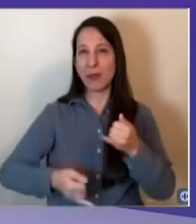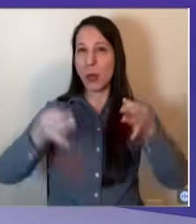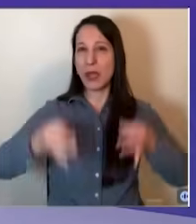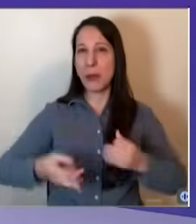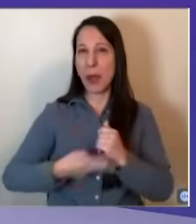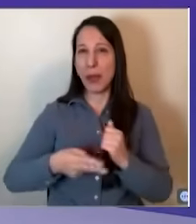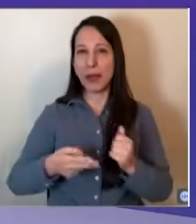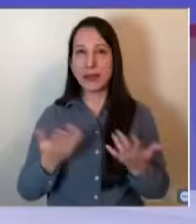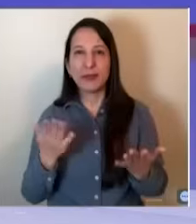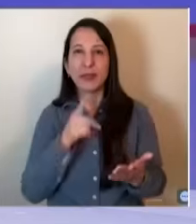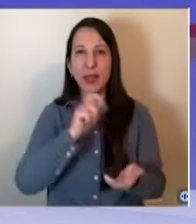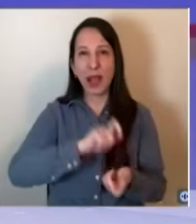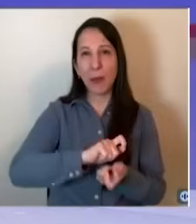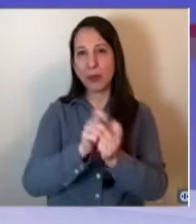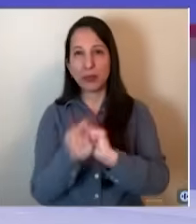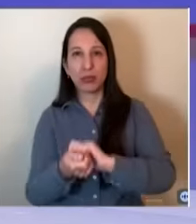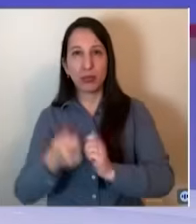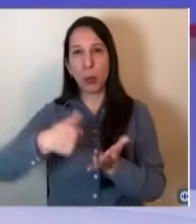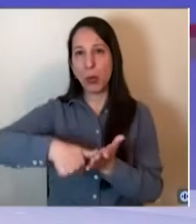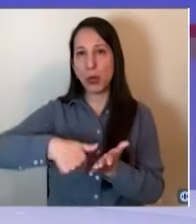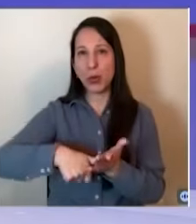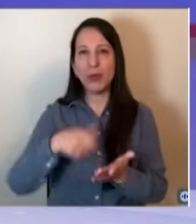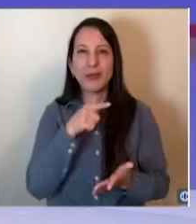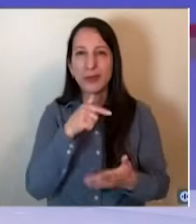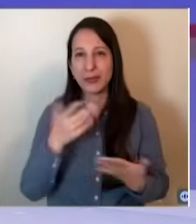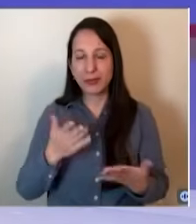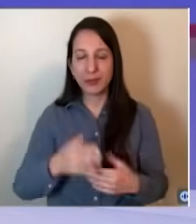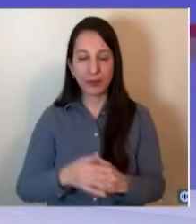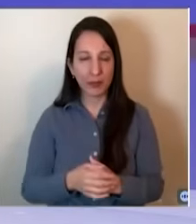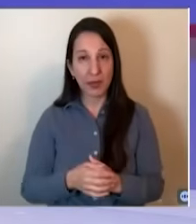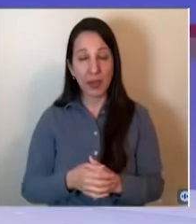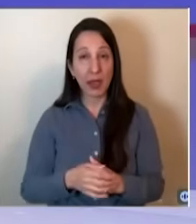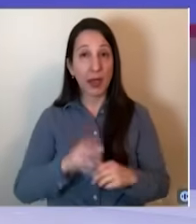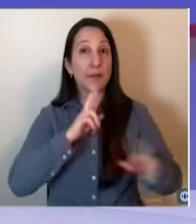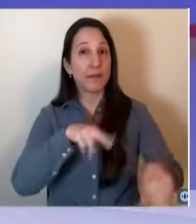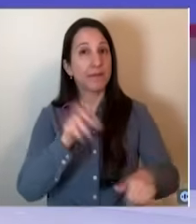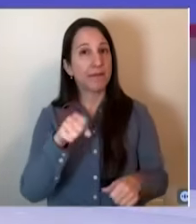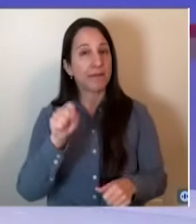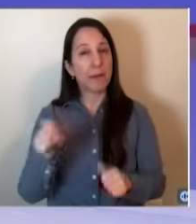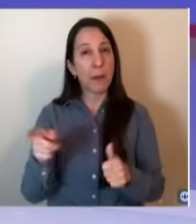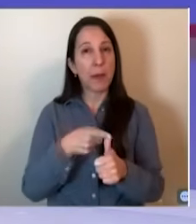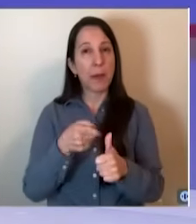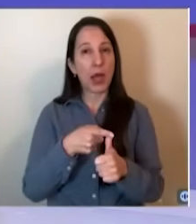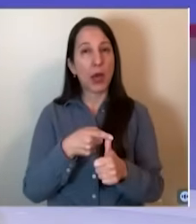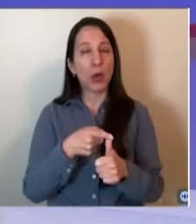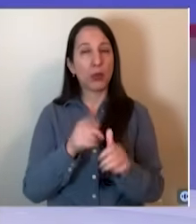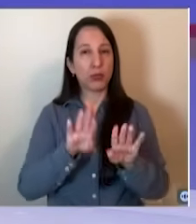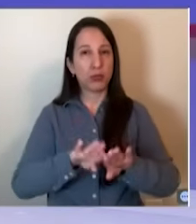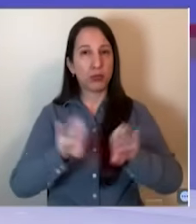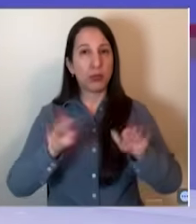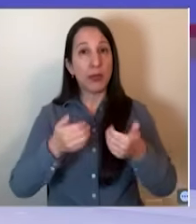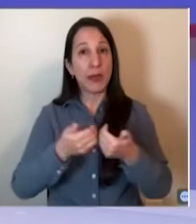Sí. Yo creo, Helen, que lo primero es que hay que distinguir que lo que publicó el